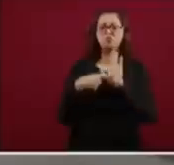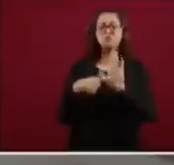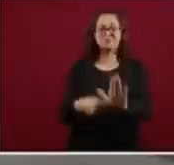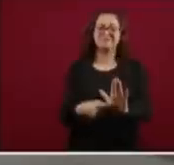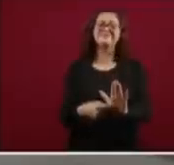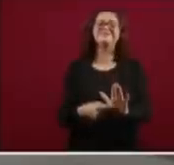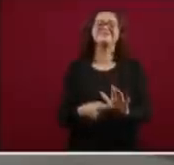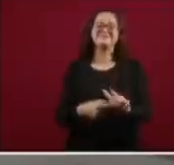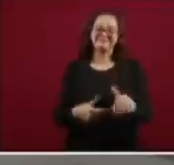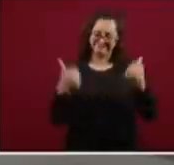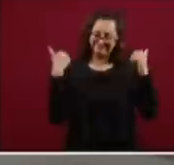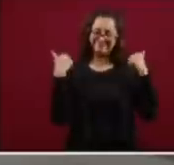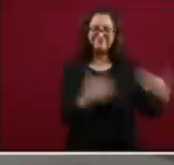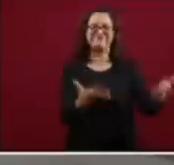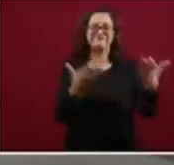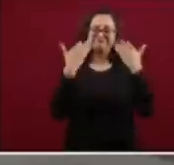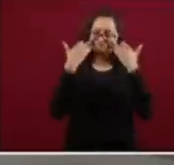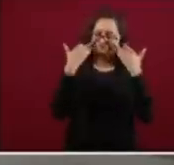para que aprendan